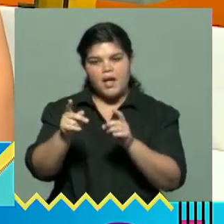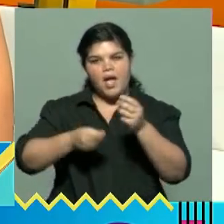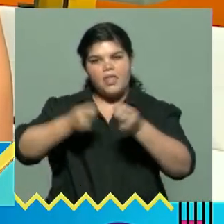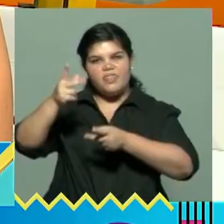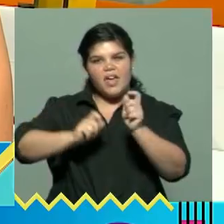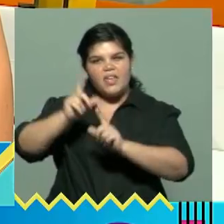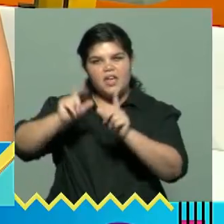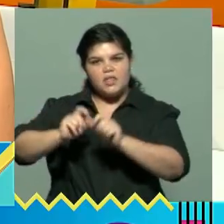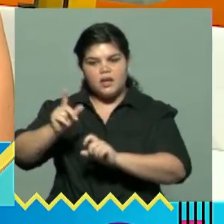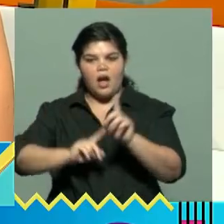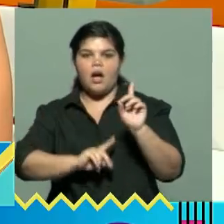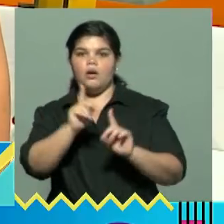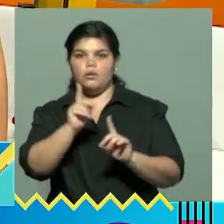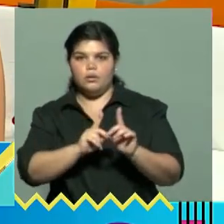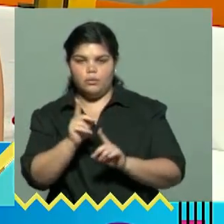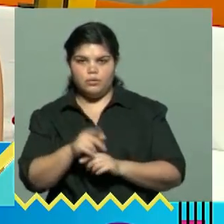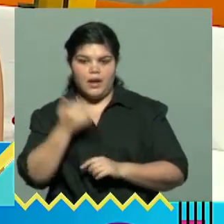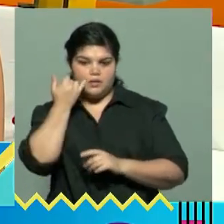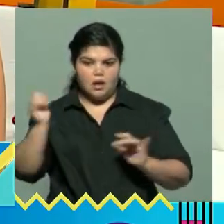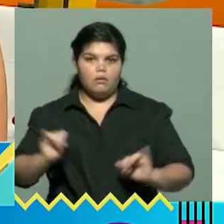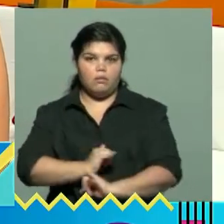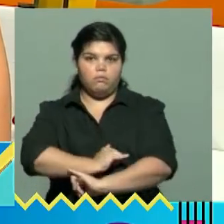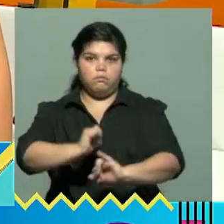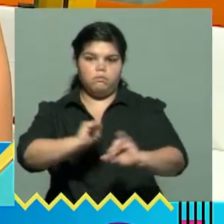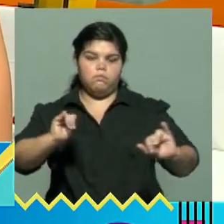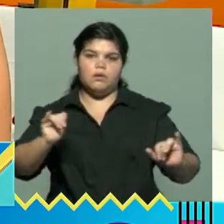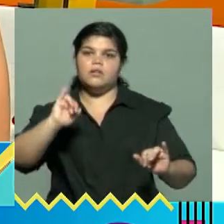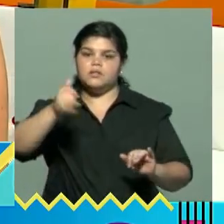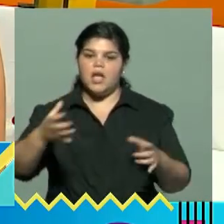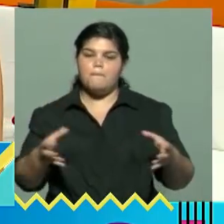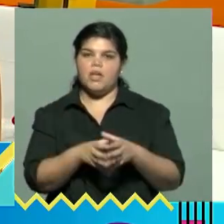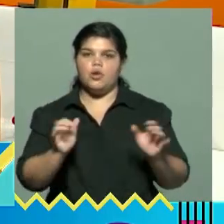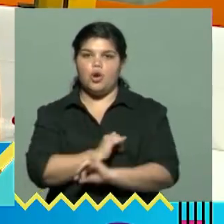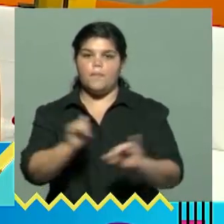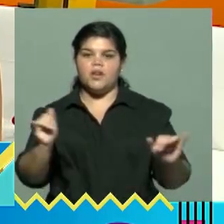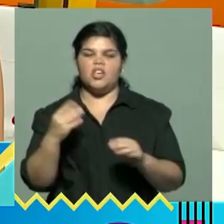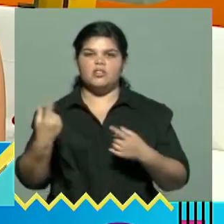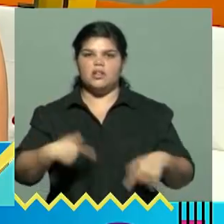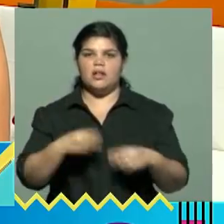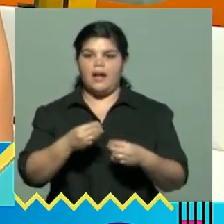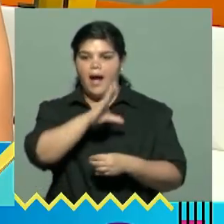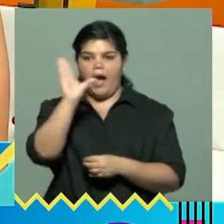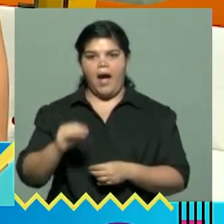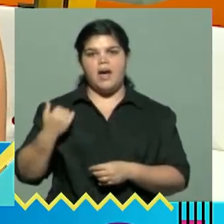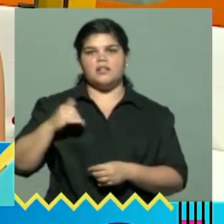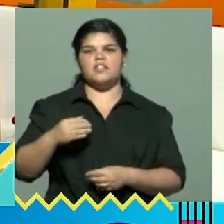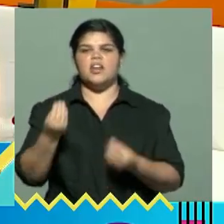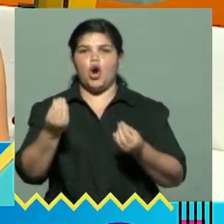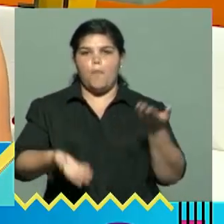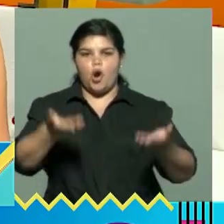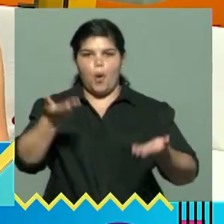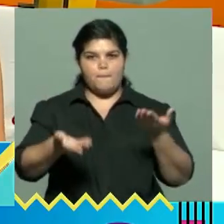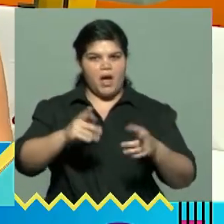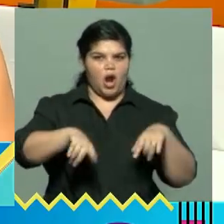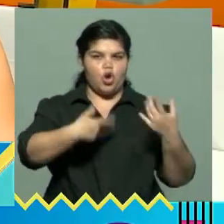ya se podrían de alguna forma difundir en varios medios de comunicación sobre el rol de la Argentina frente a otros países. Exactamente. Bueno, el